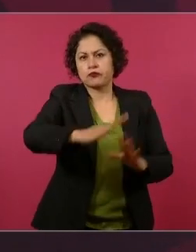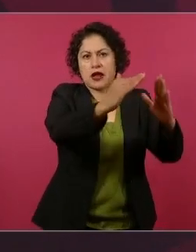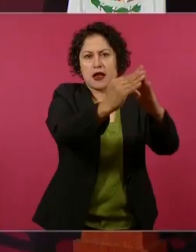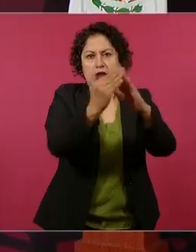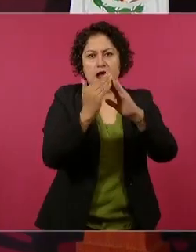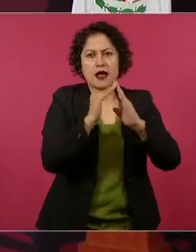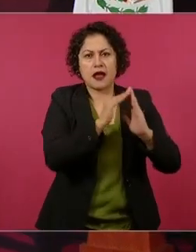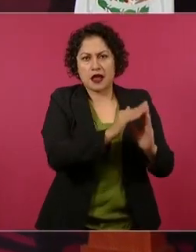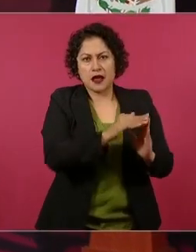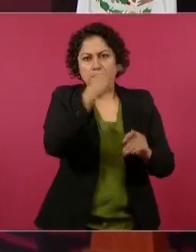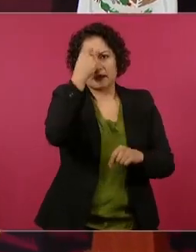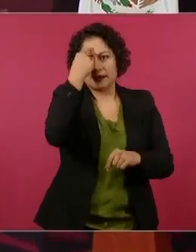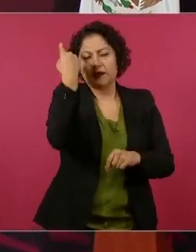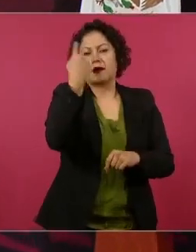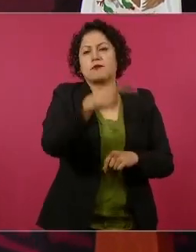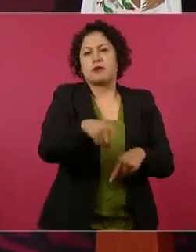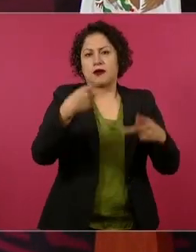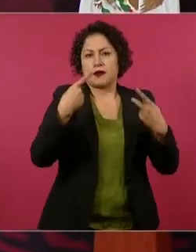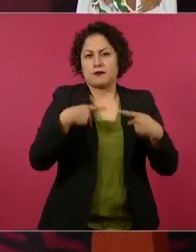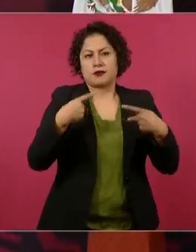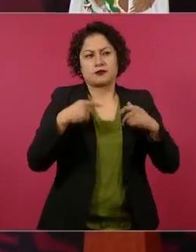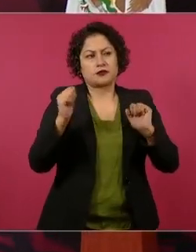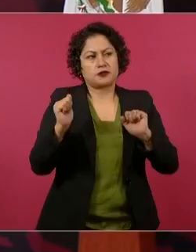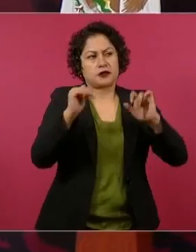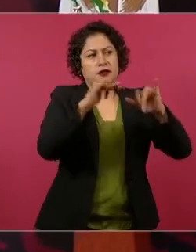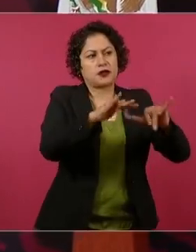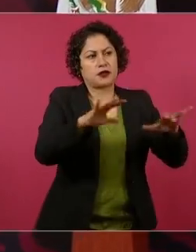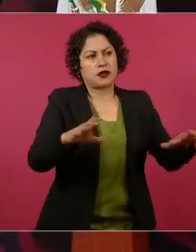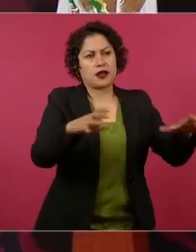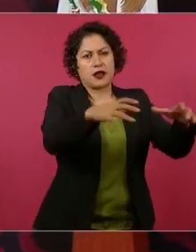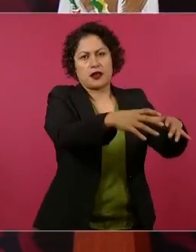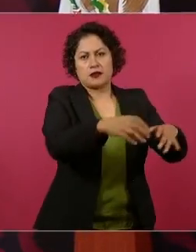casas, unidades habitacionales, no